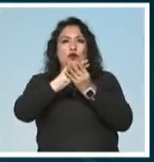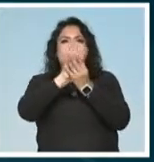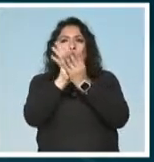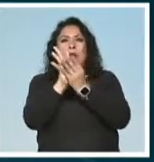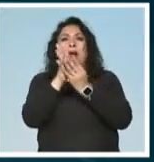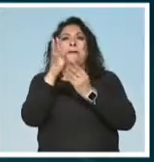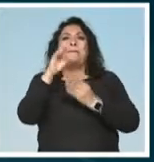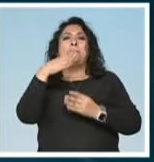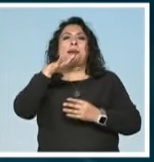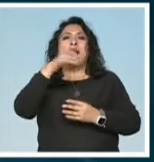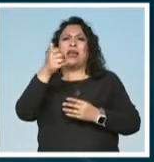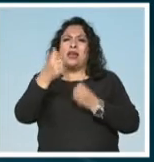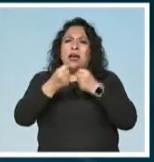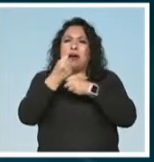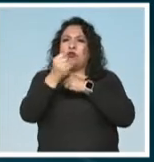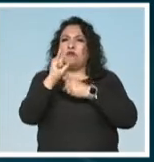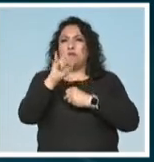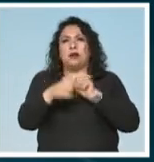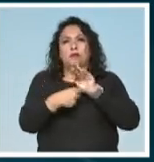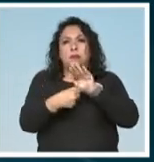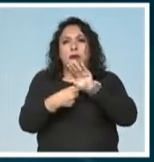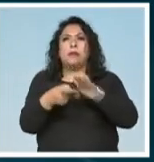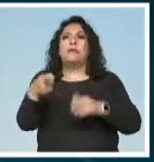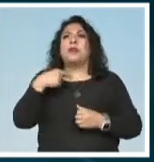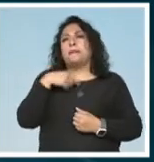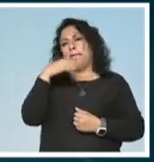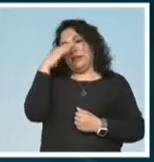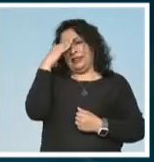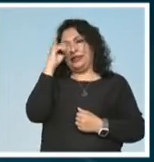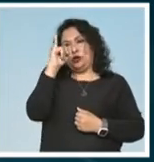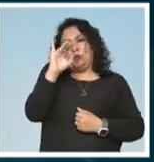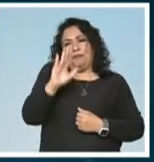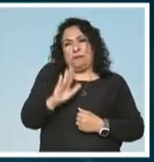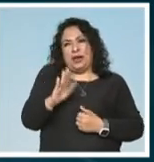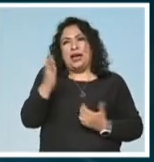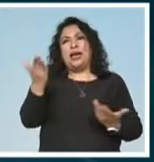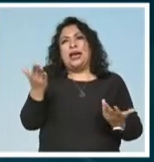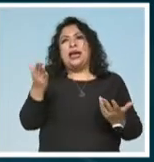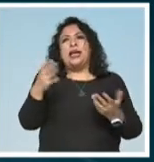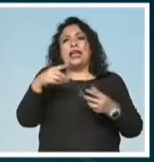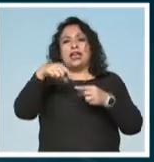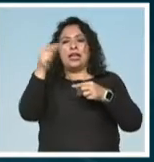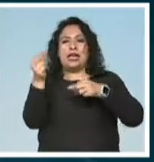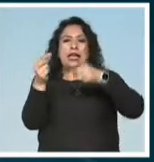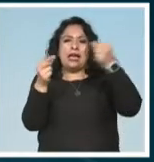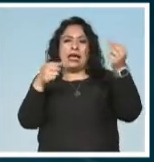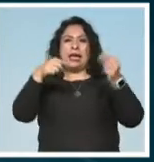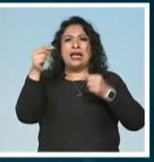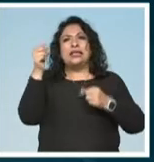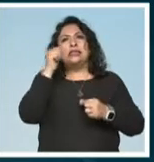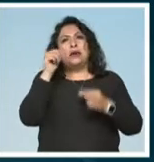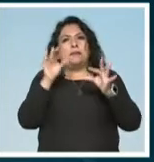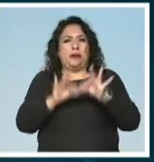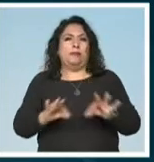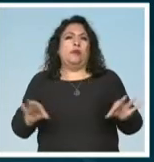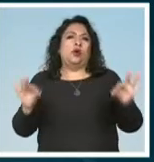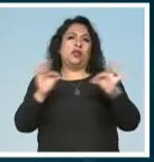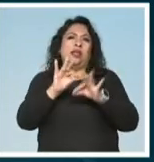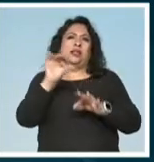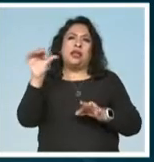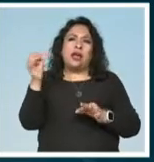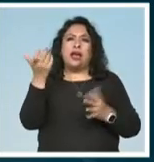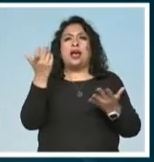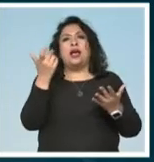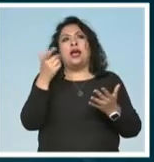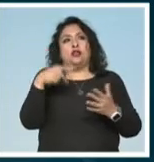años ha sido su imagen. Pensando en que las imágenes del cactus son siempre relevantes en la gráfica